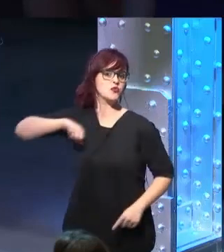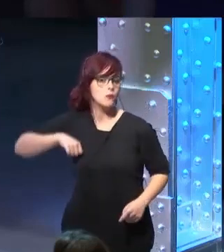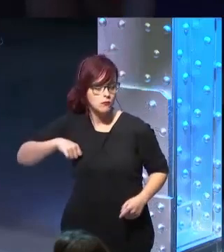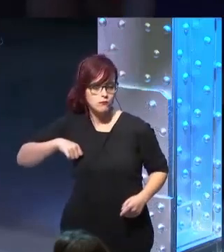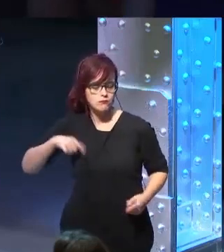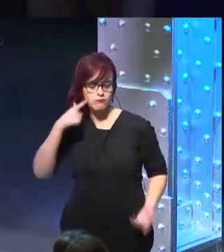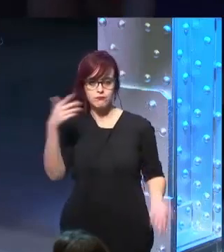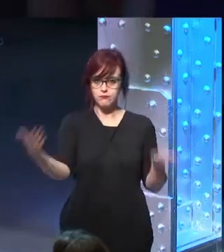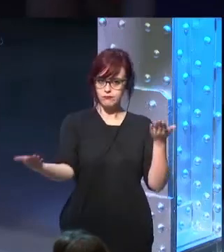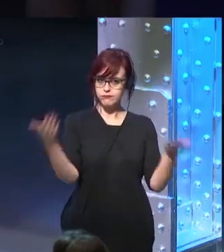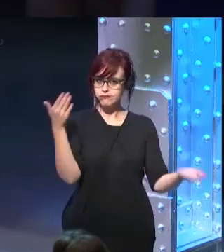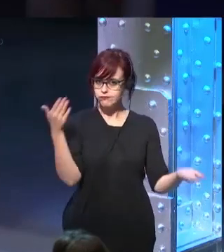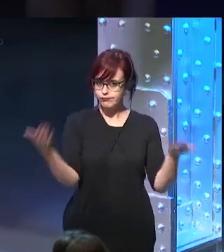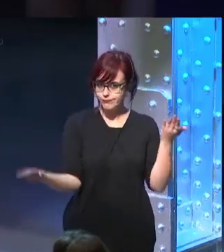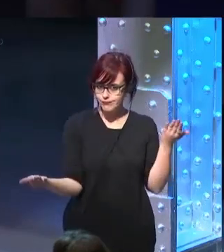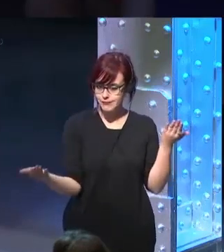etcétera.